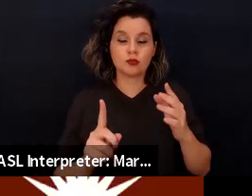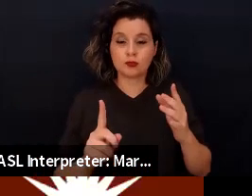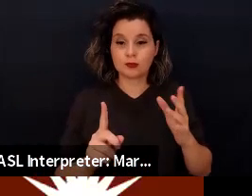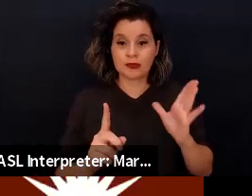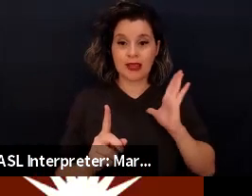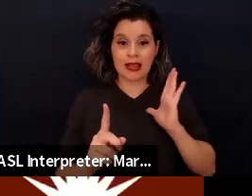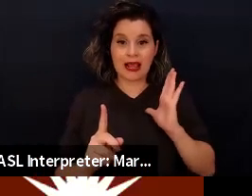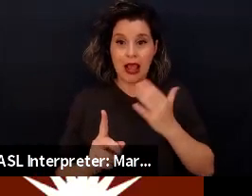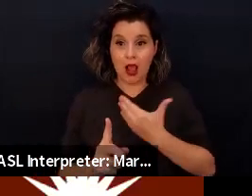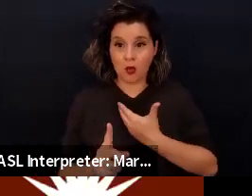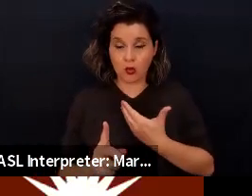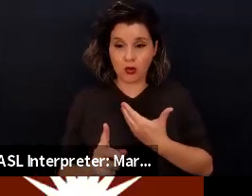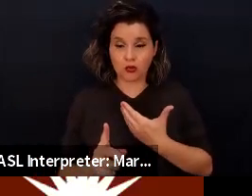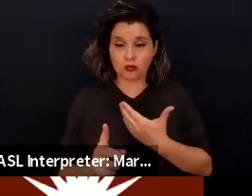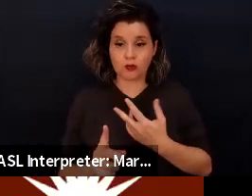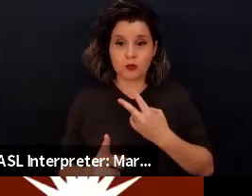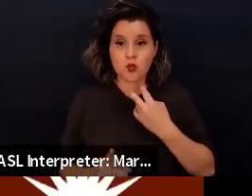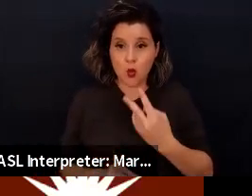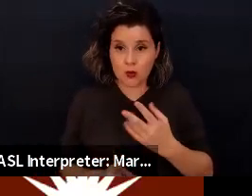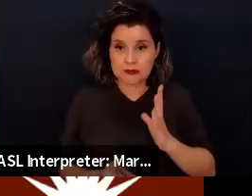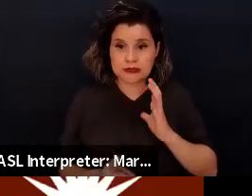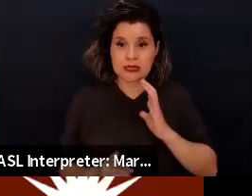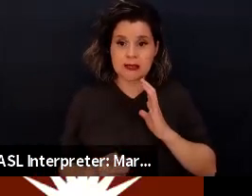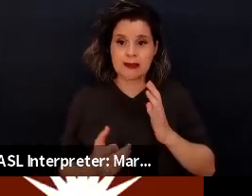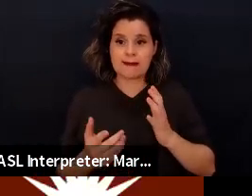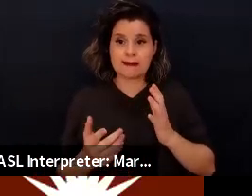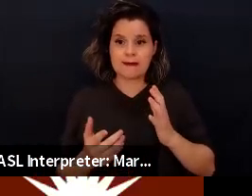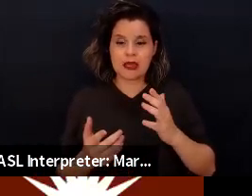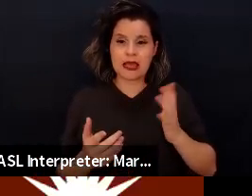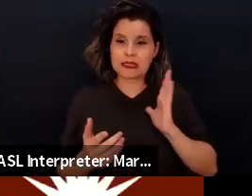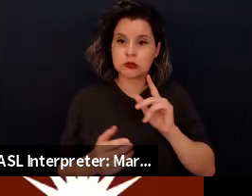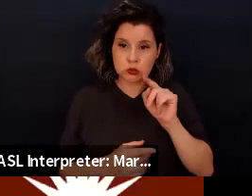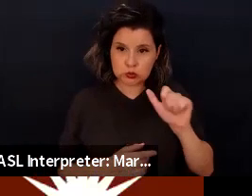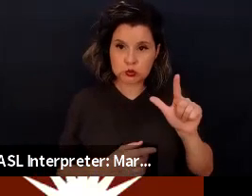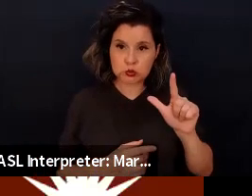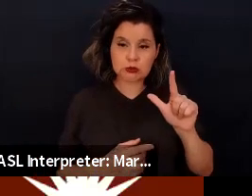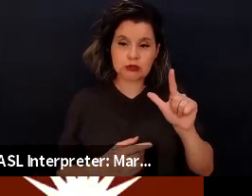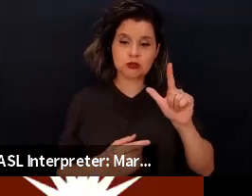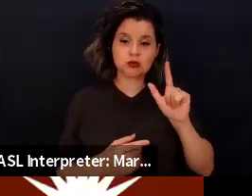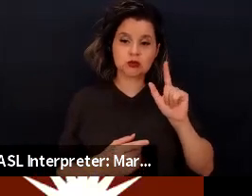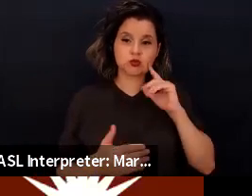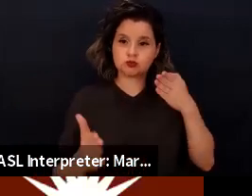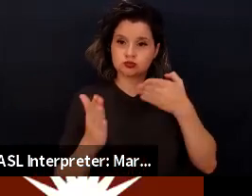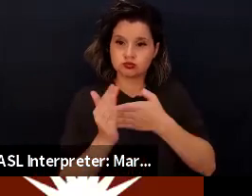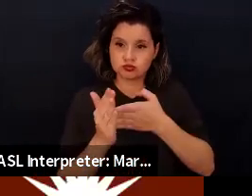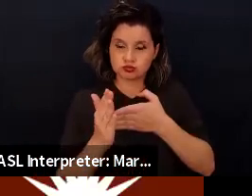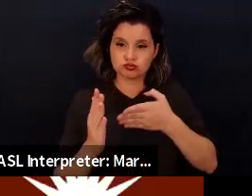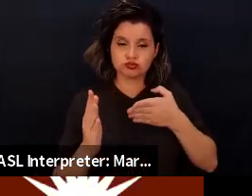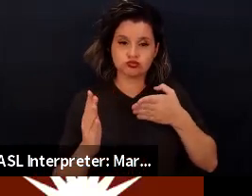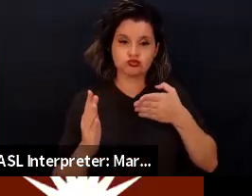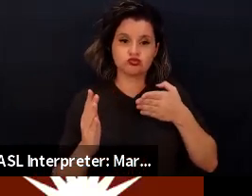nuestra voz es sumamente una herramienta para demandar y denunciar la